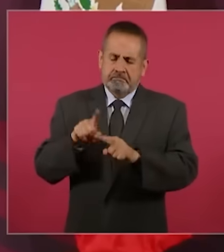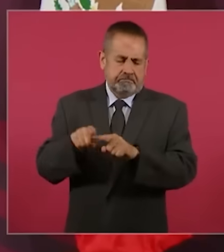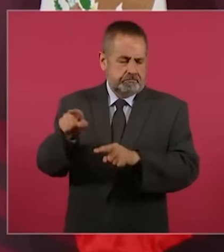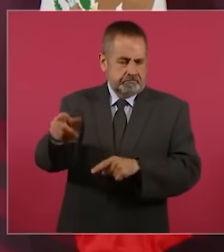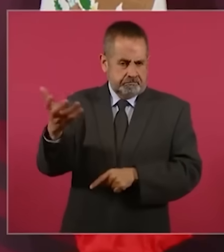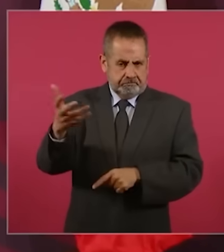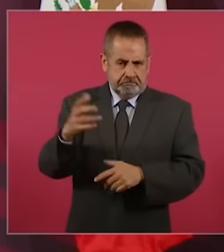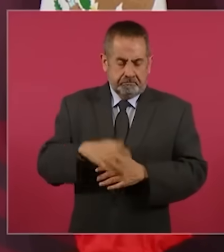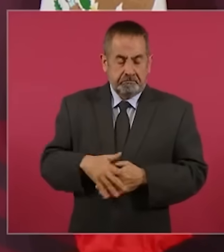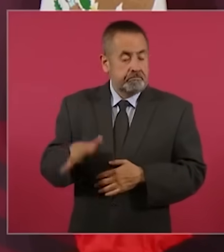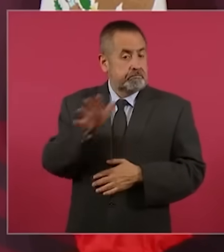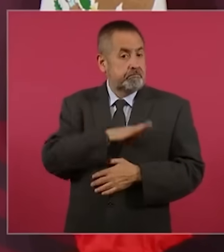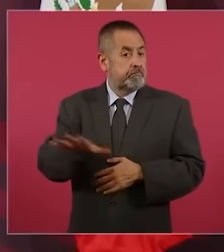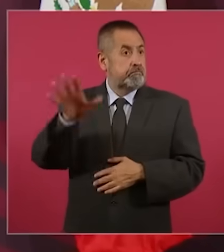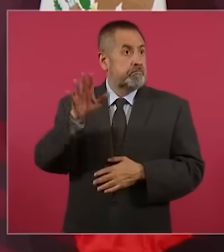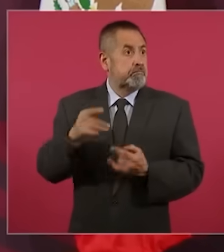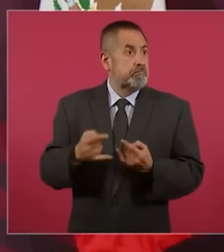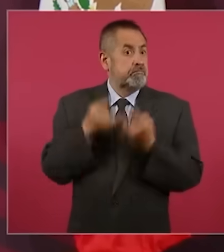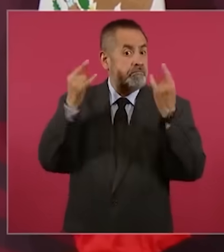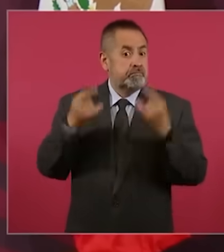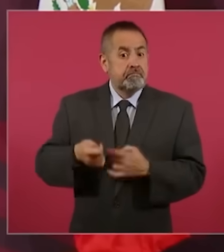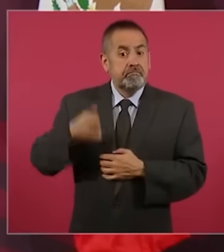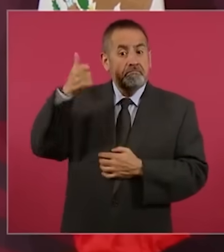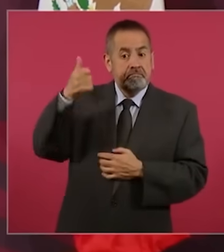Es inédito.